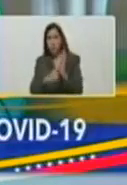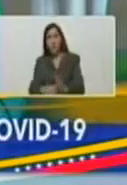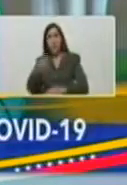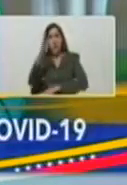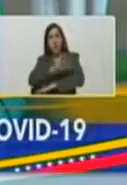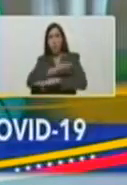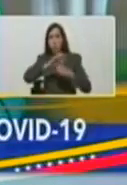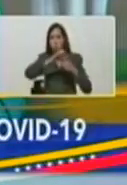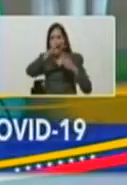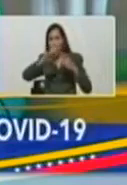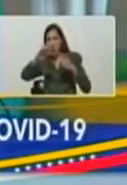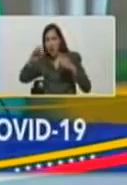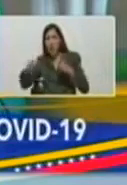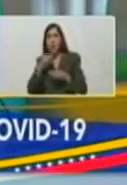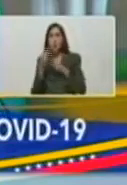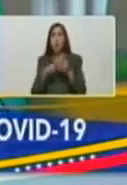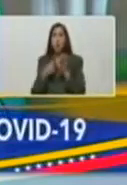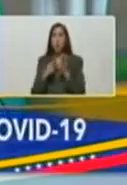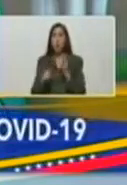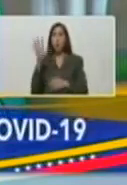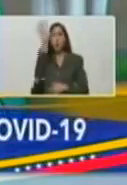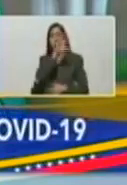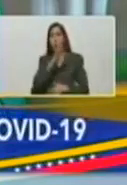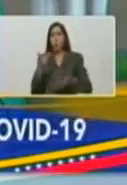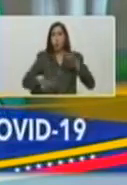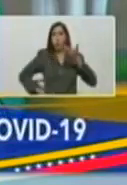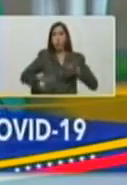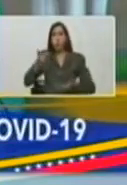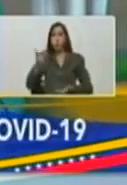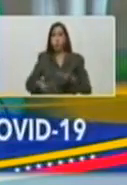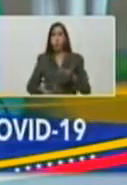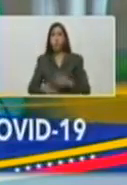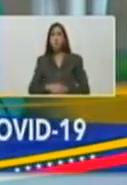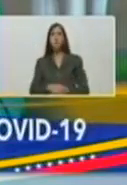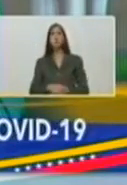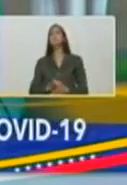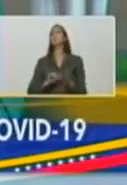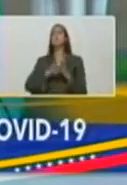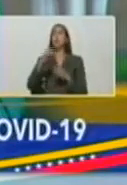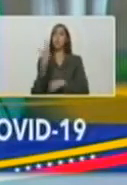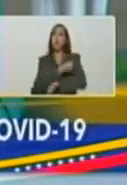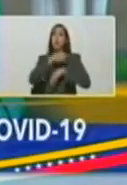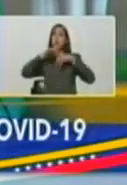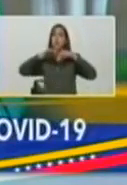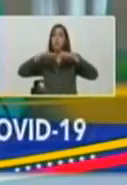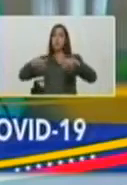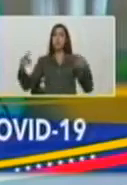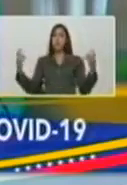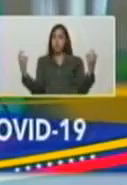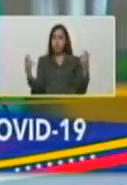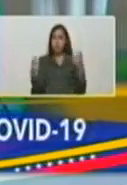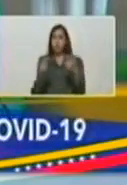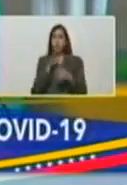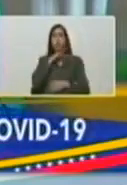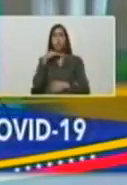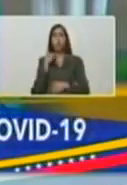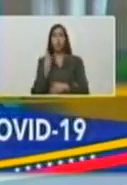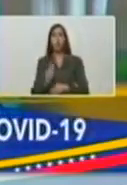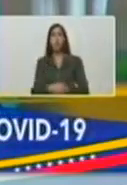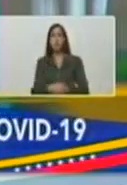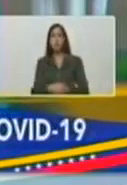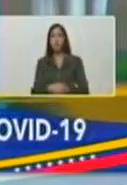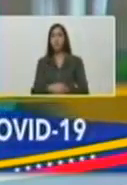curva, como ha ocurrido en otros países del mundo. A medida que aumenta la vacunación, se debe ir reduciendo los casos de la enfermedad, principalmente